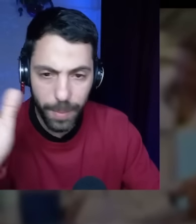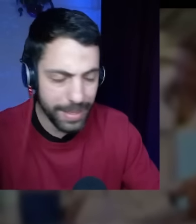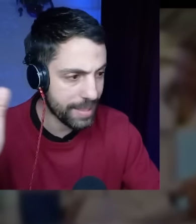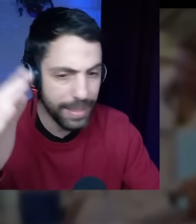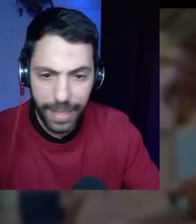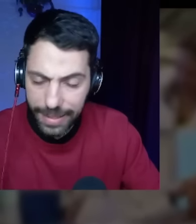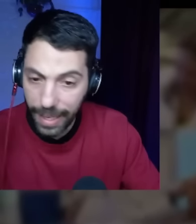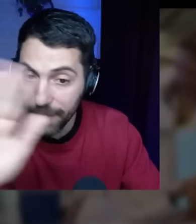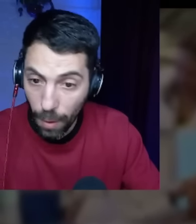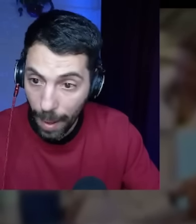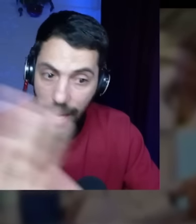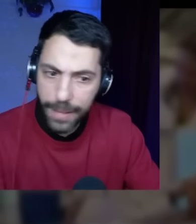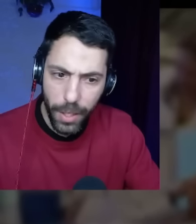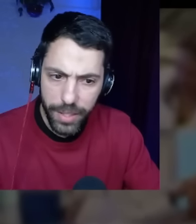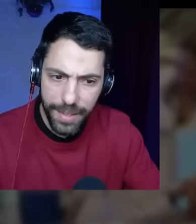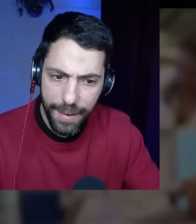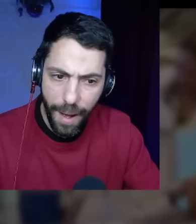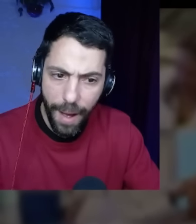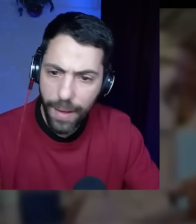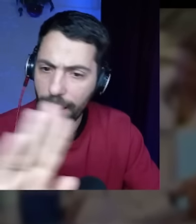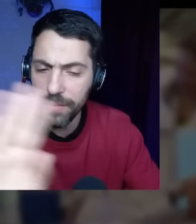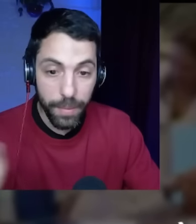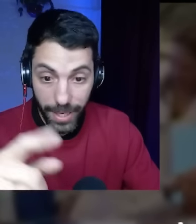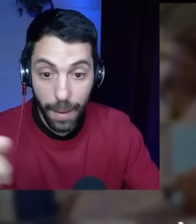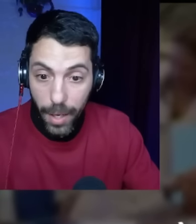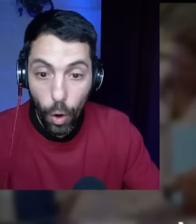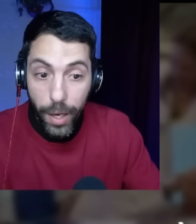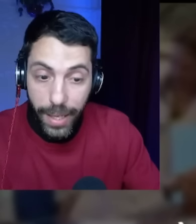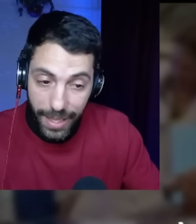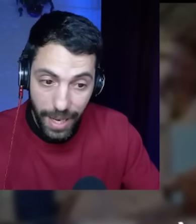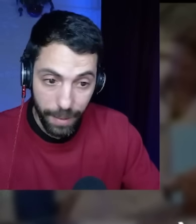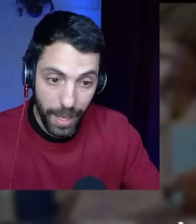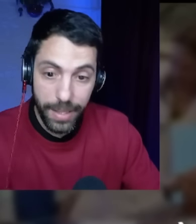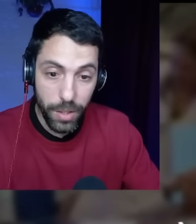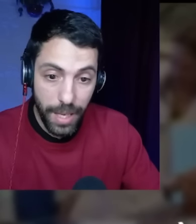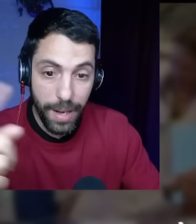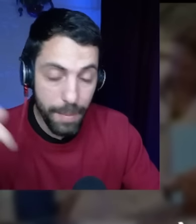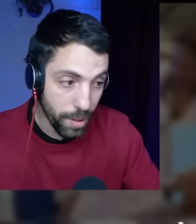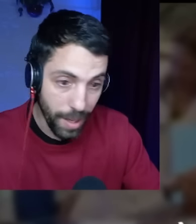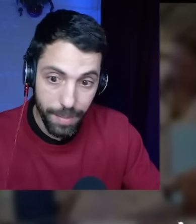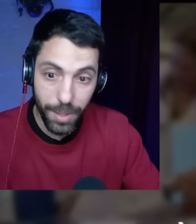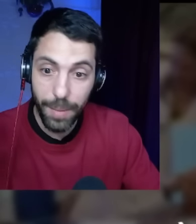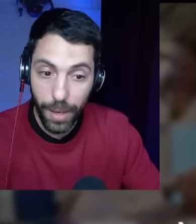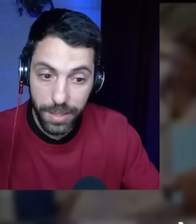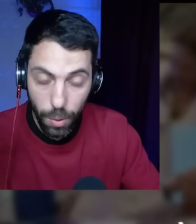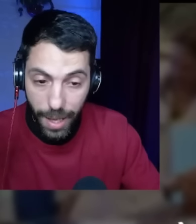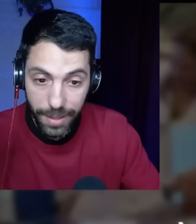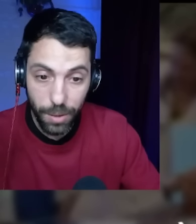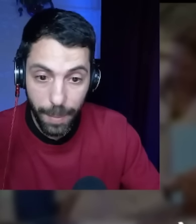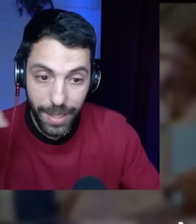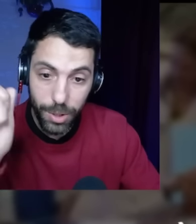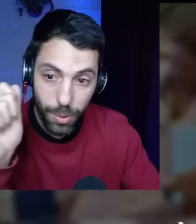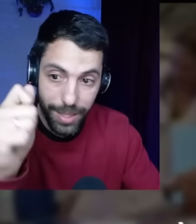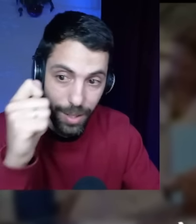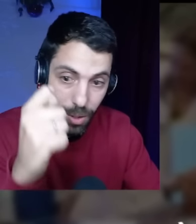todo a los más exigentes que antes no hablaban. Antes no decían nada. Antes era ver, oír y callar. Antes no decían nada. ¿Por qué? Porque por la inseguridad